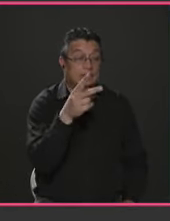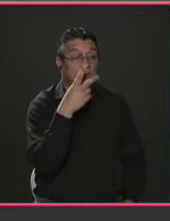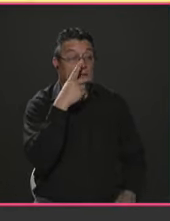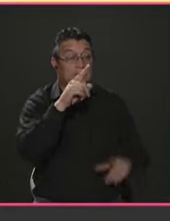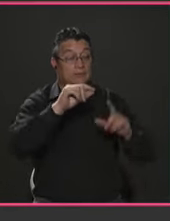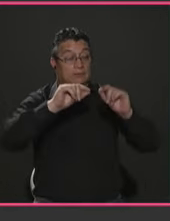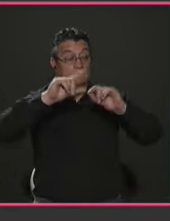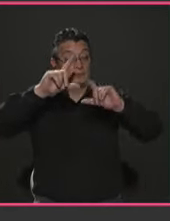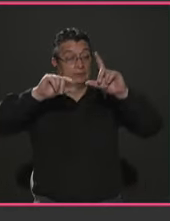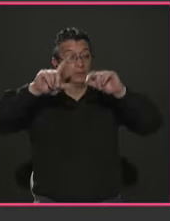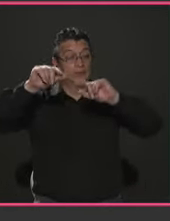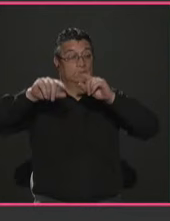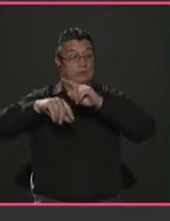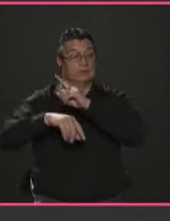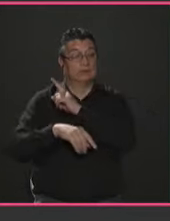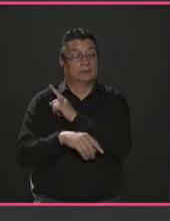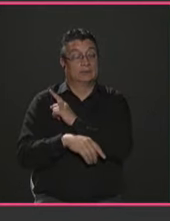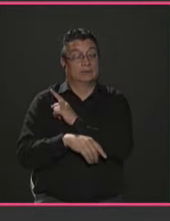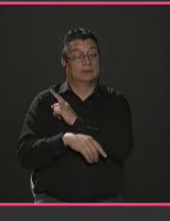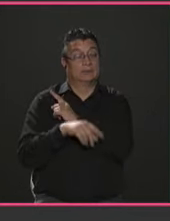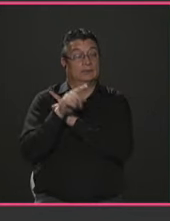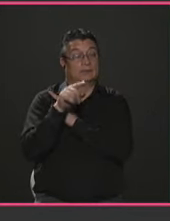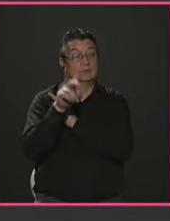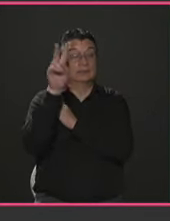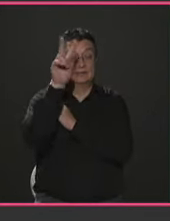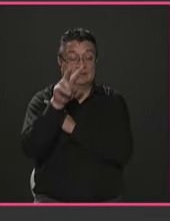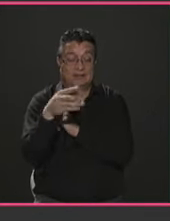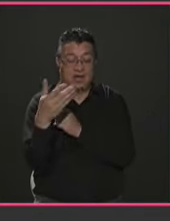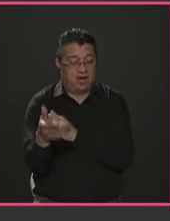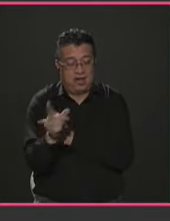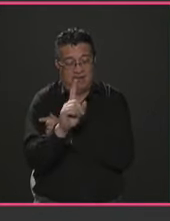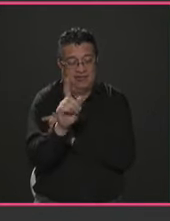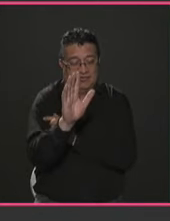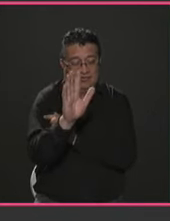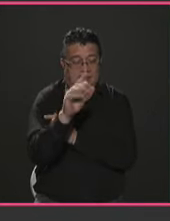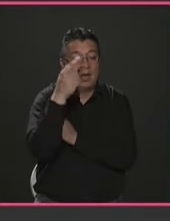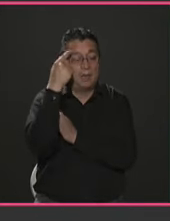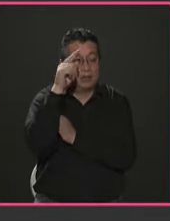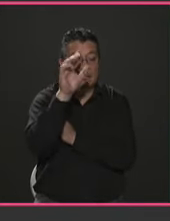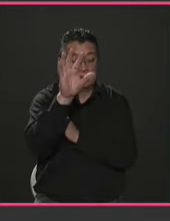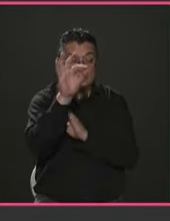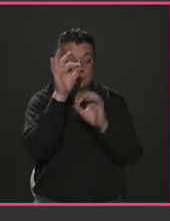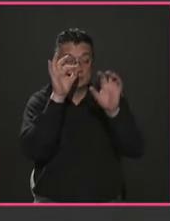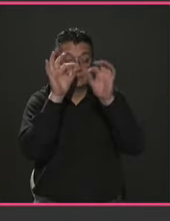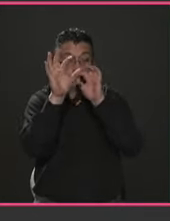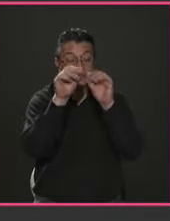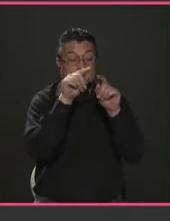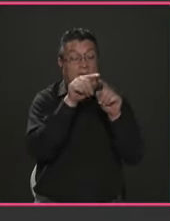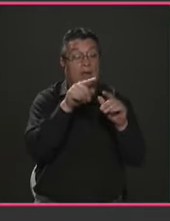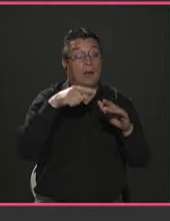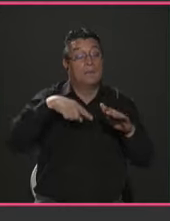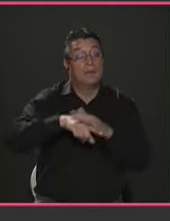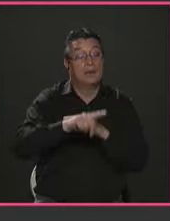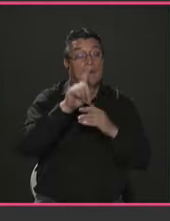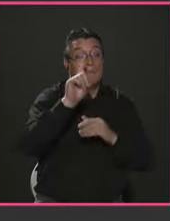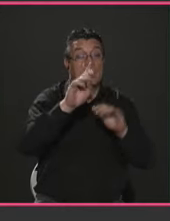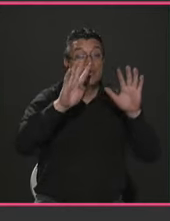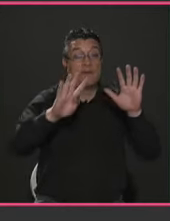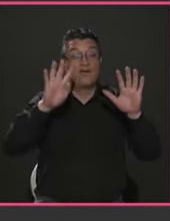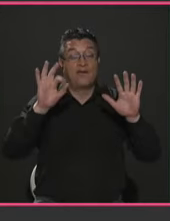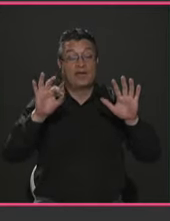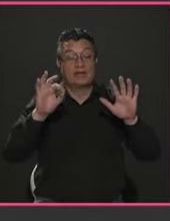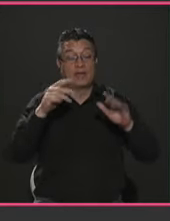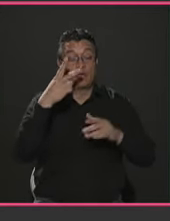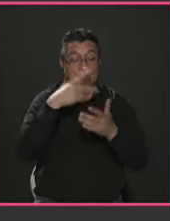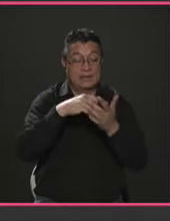el gráfico que está a la izquierda no es para leerlo ahora pero eh identifica que entre 1990 y 2015